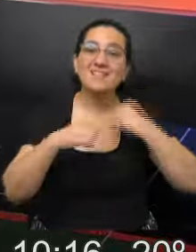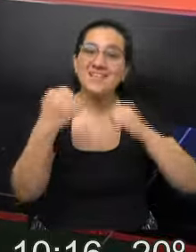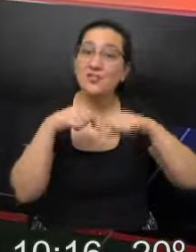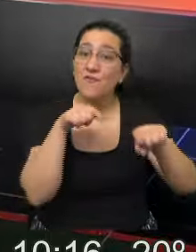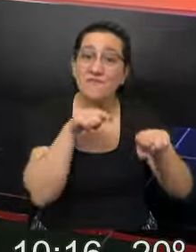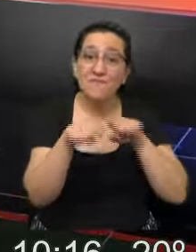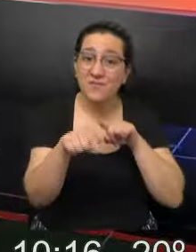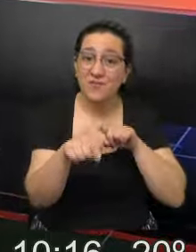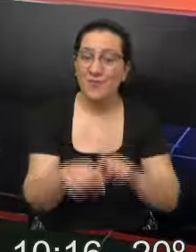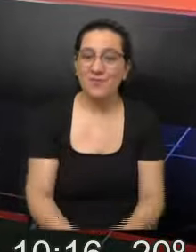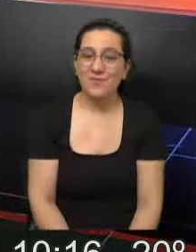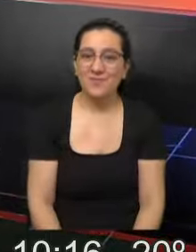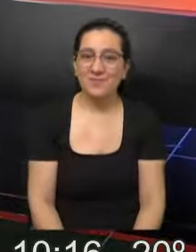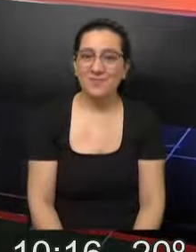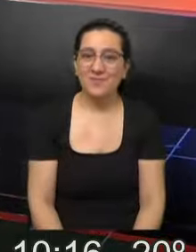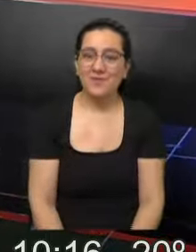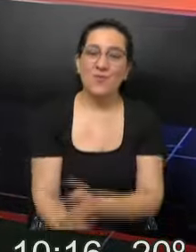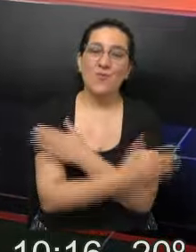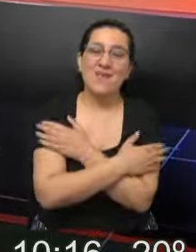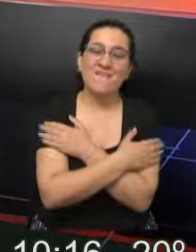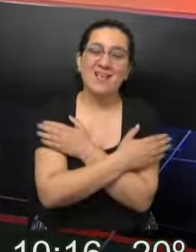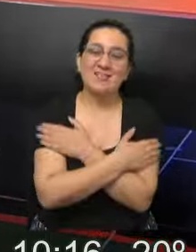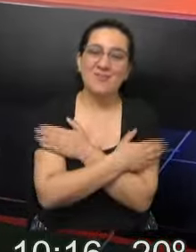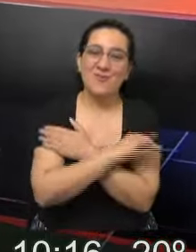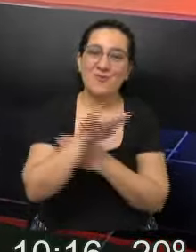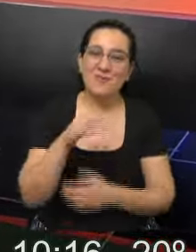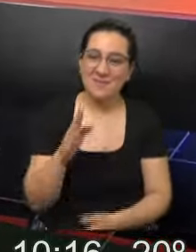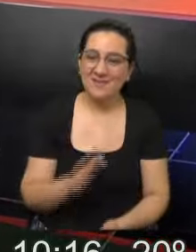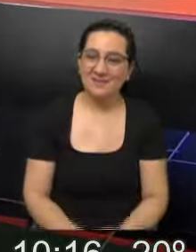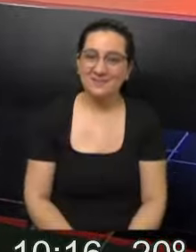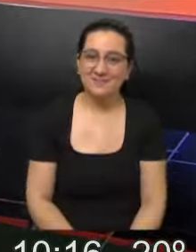nosotros bza te mandamos un abrazo gigante